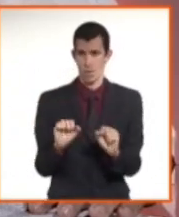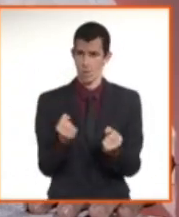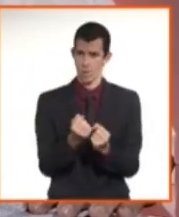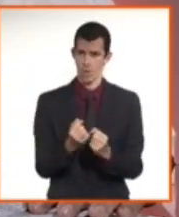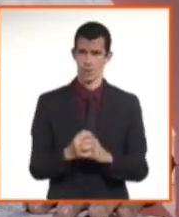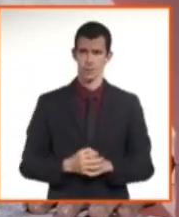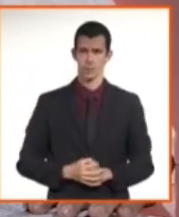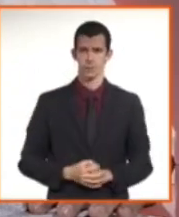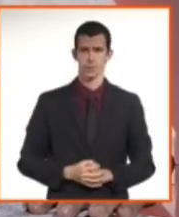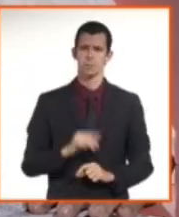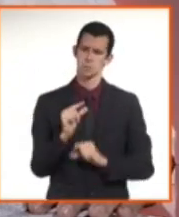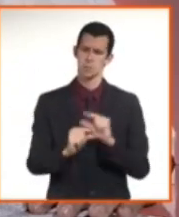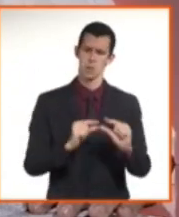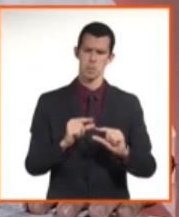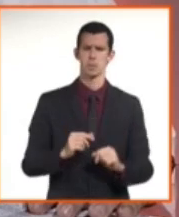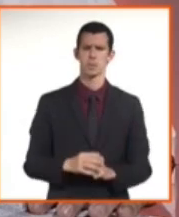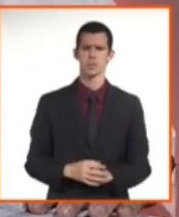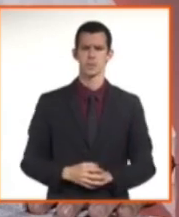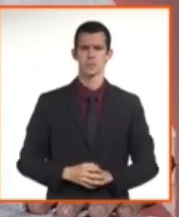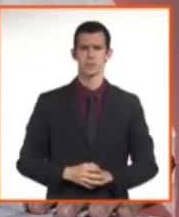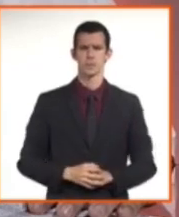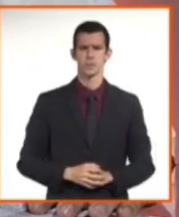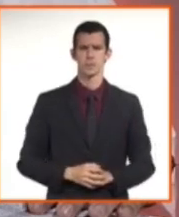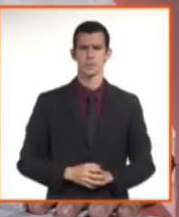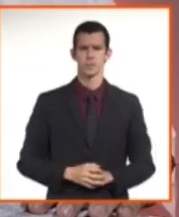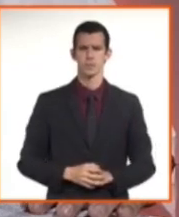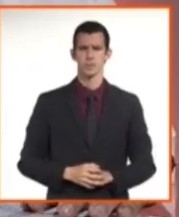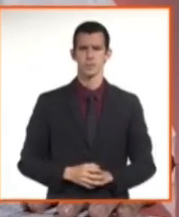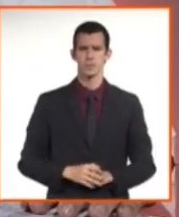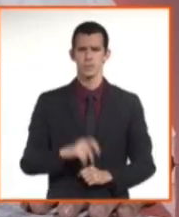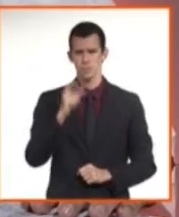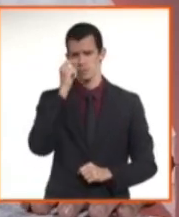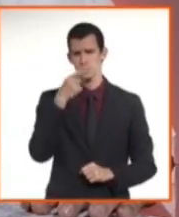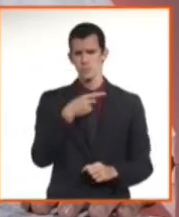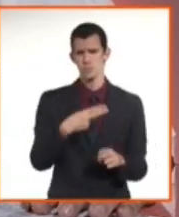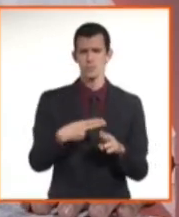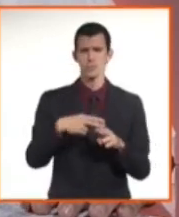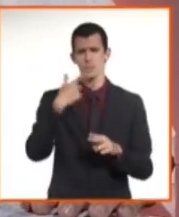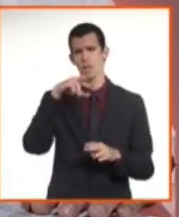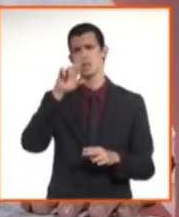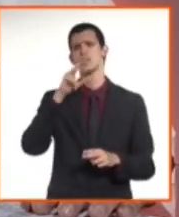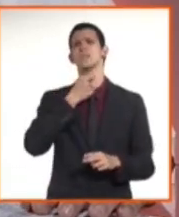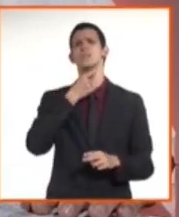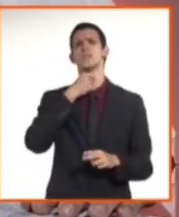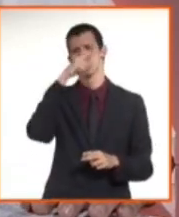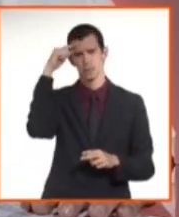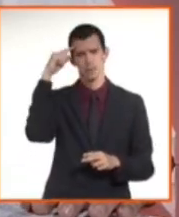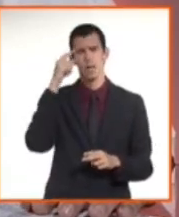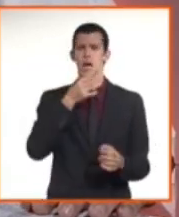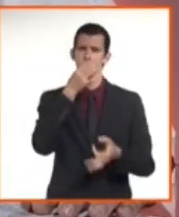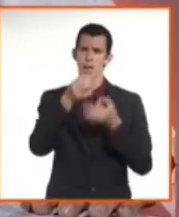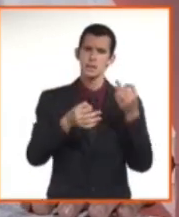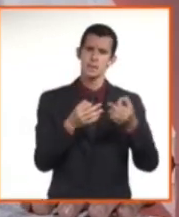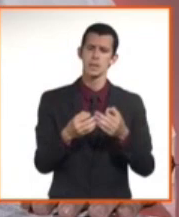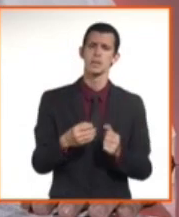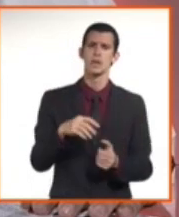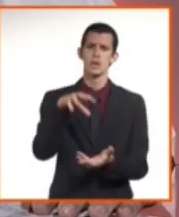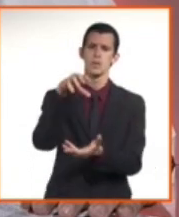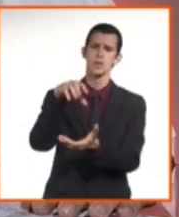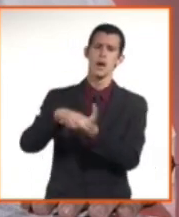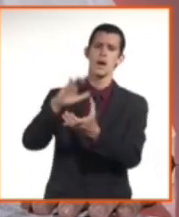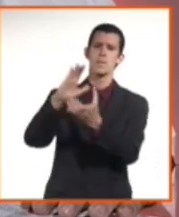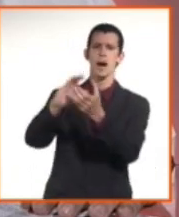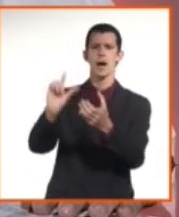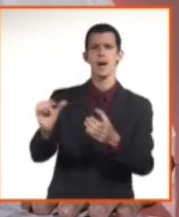ya Alex explicó que vamos a poder recuperar la planta Pico de San José 2. Y también hay